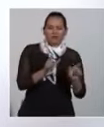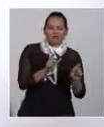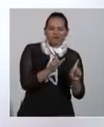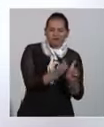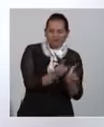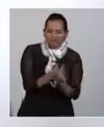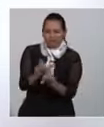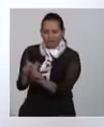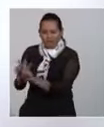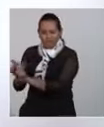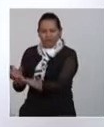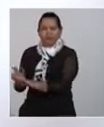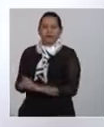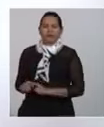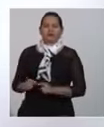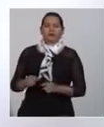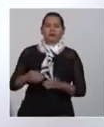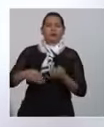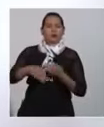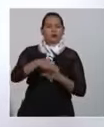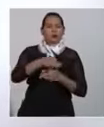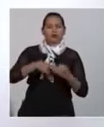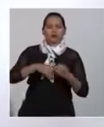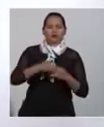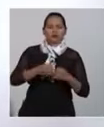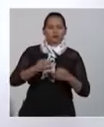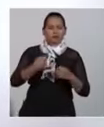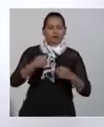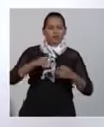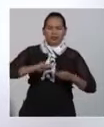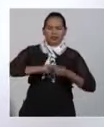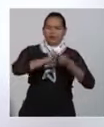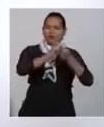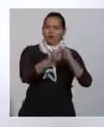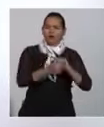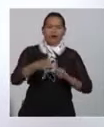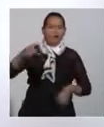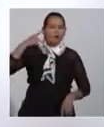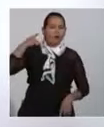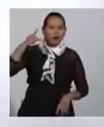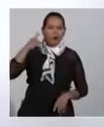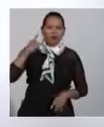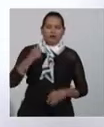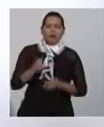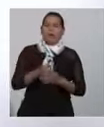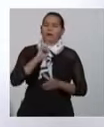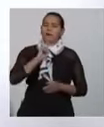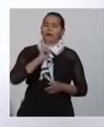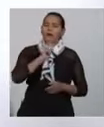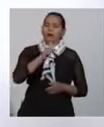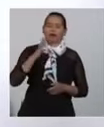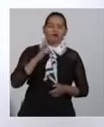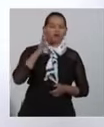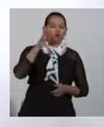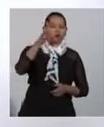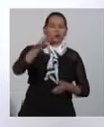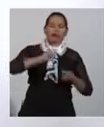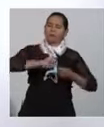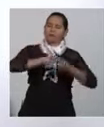transformar a Puebla, vamos a darle a Puebla un mejor destino y un mejor futuro. Transformemos Puebla.